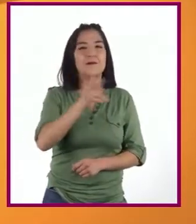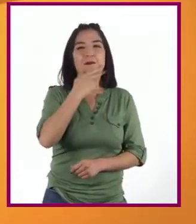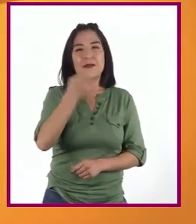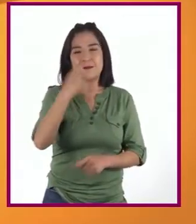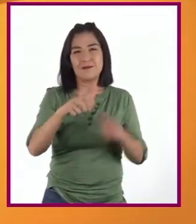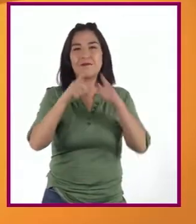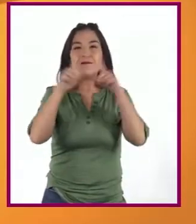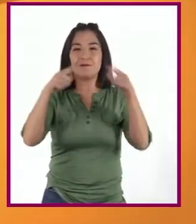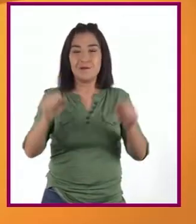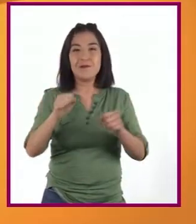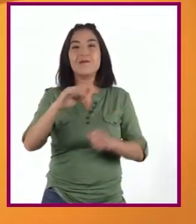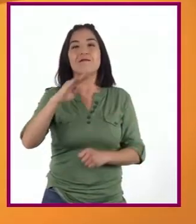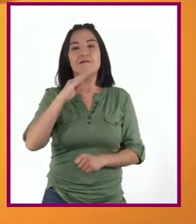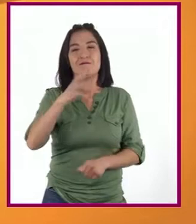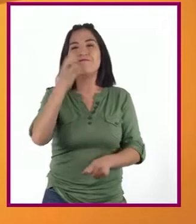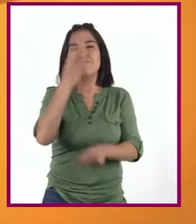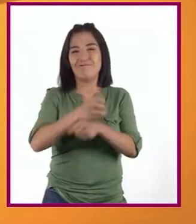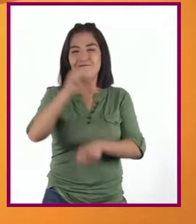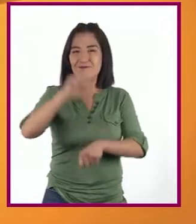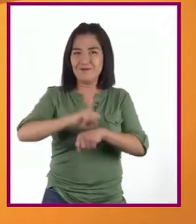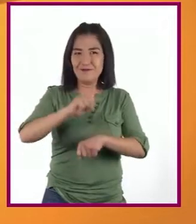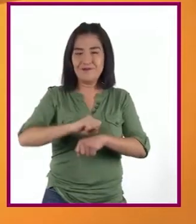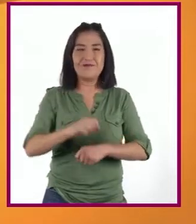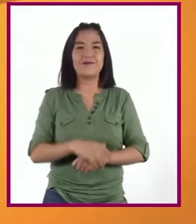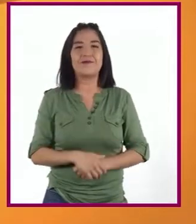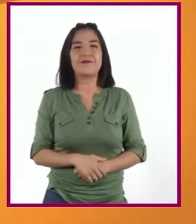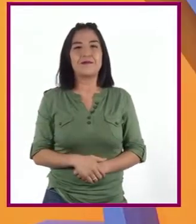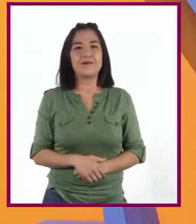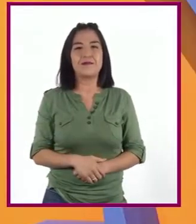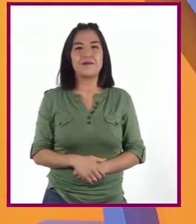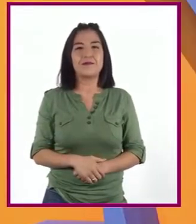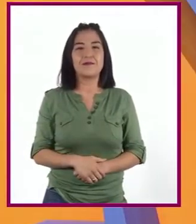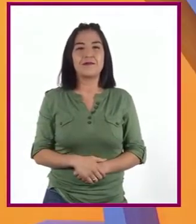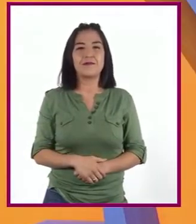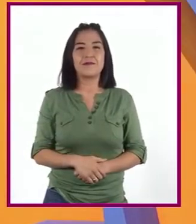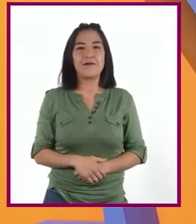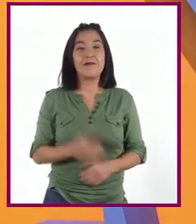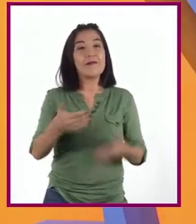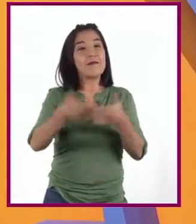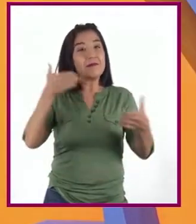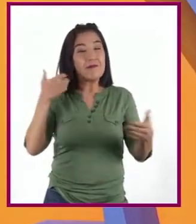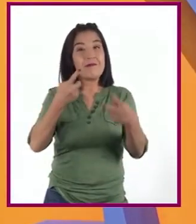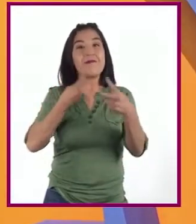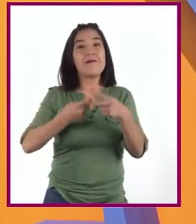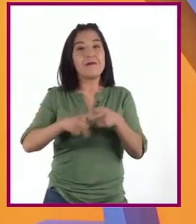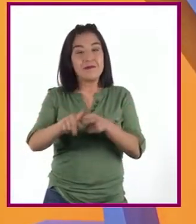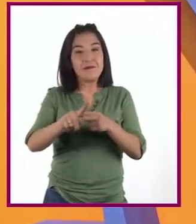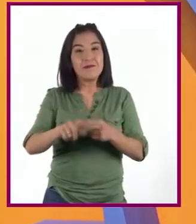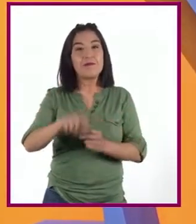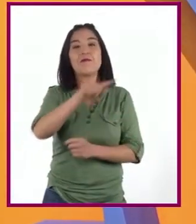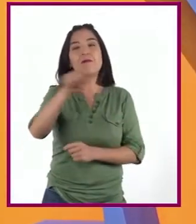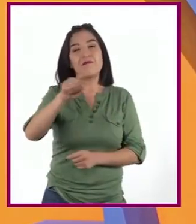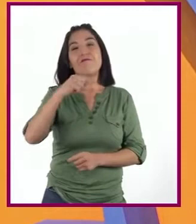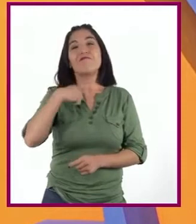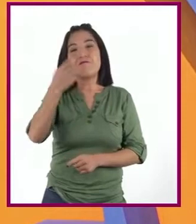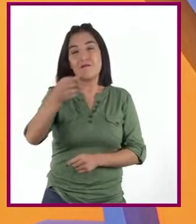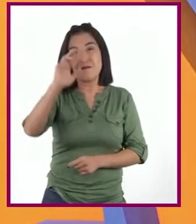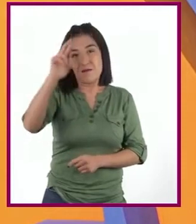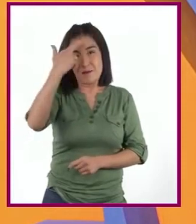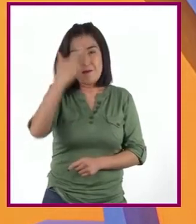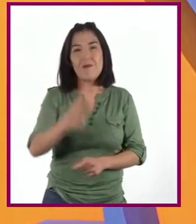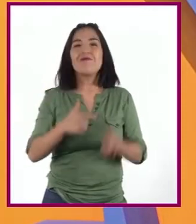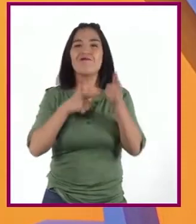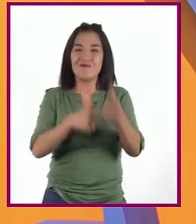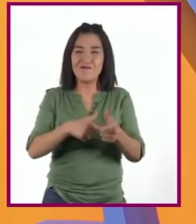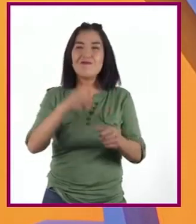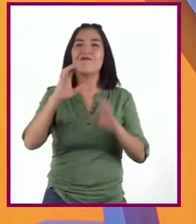de lengua materna de tercer grado de secundaria. Antes de iniciar, les recuerdo que debemos de